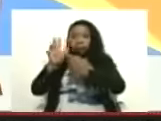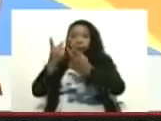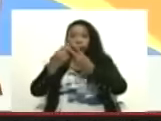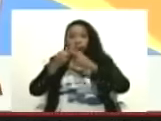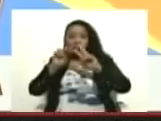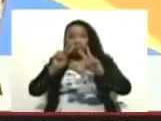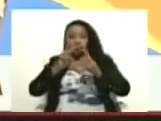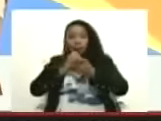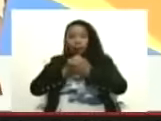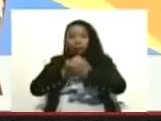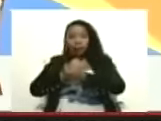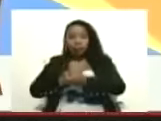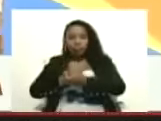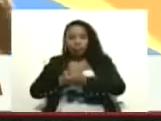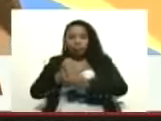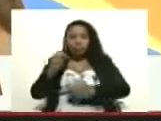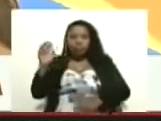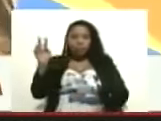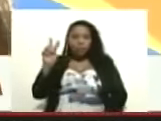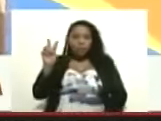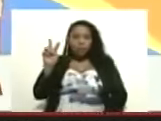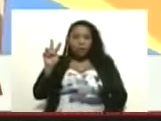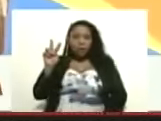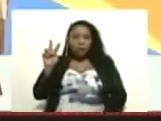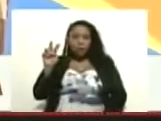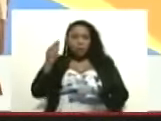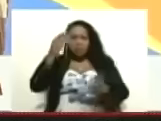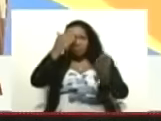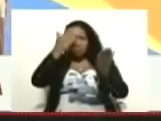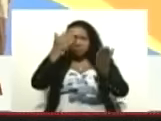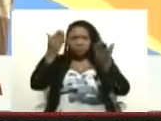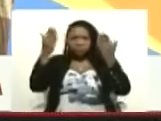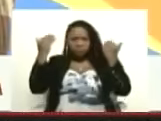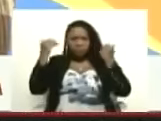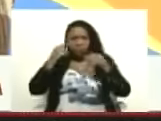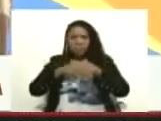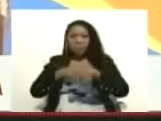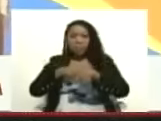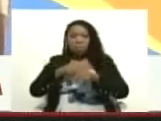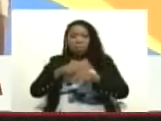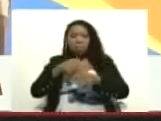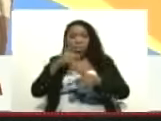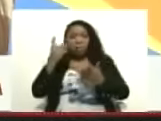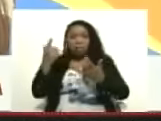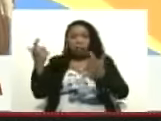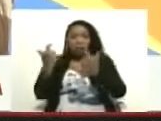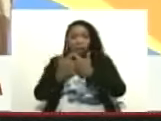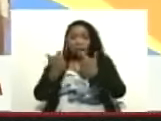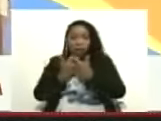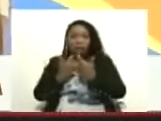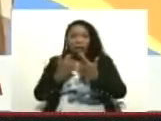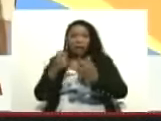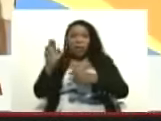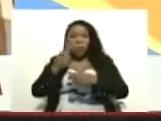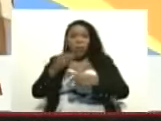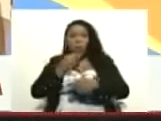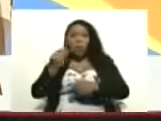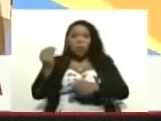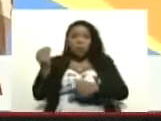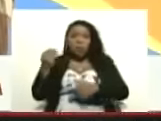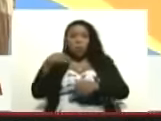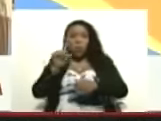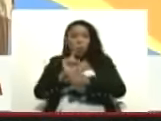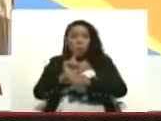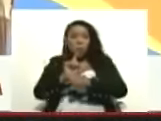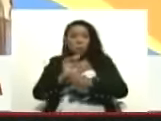paz y el amor entre venezolanos atrás quedaron esos momentos del pasado de peleas de utilizar a la juventud solo como Carne